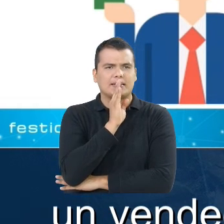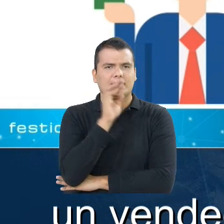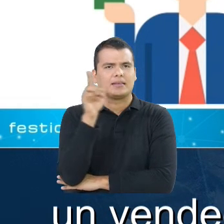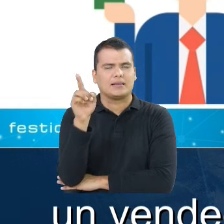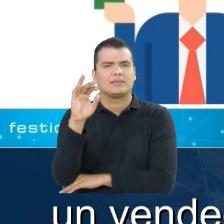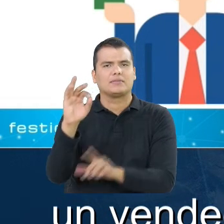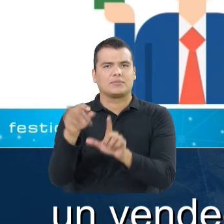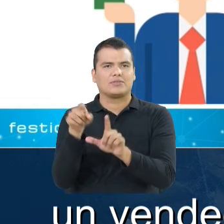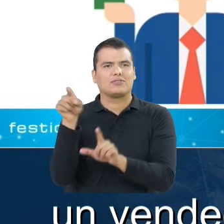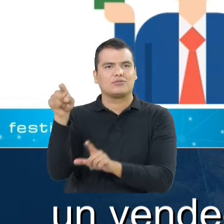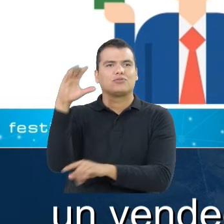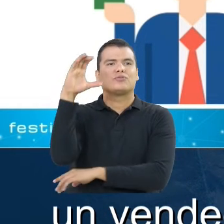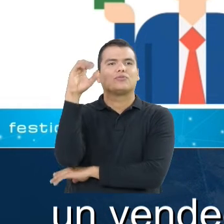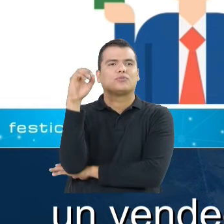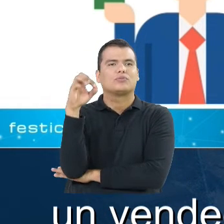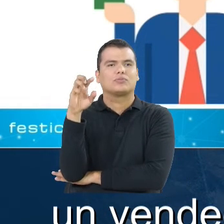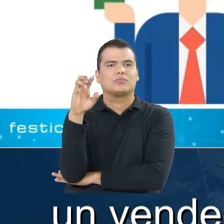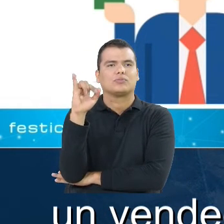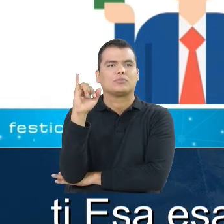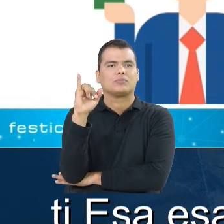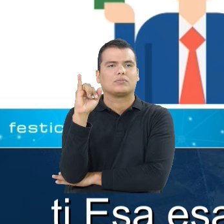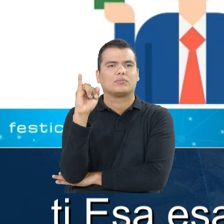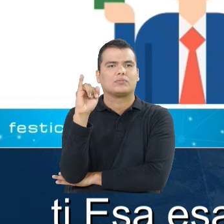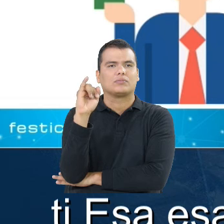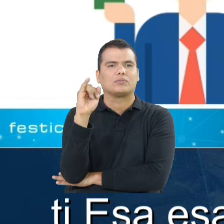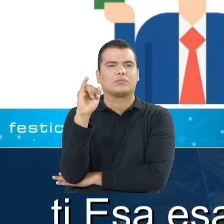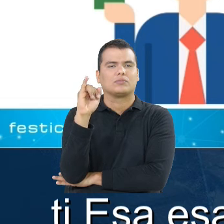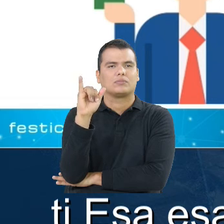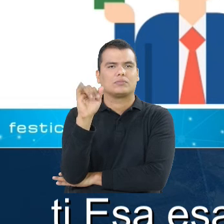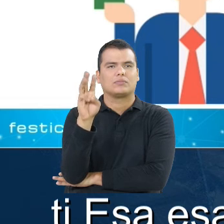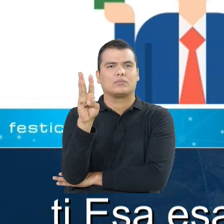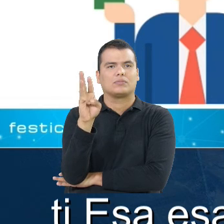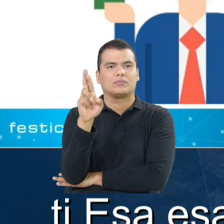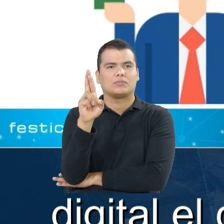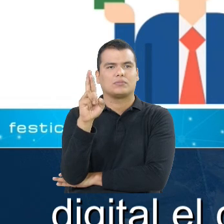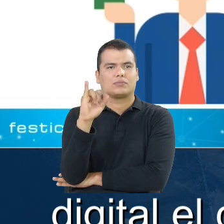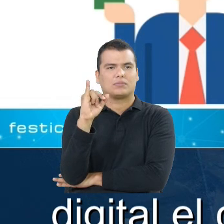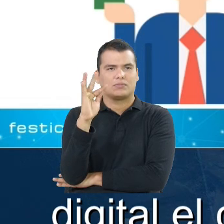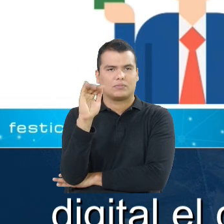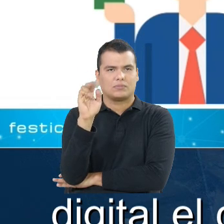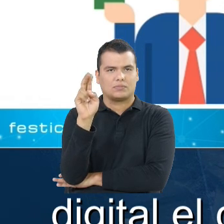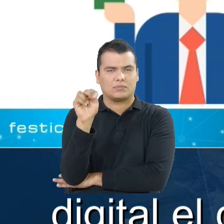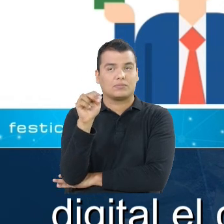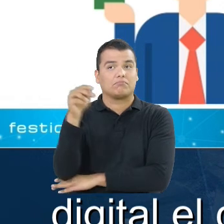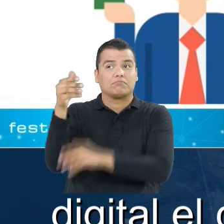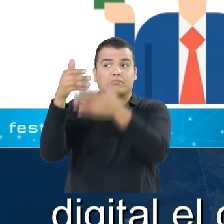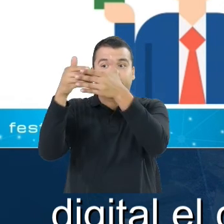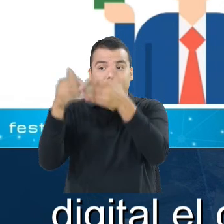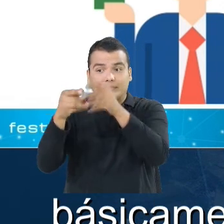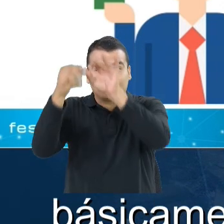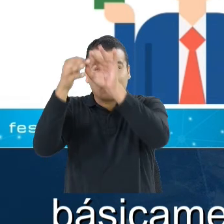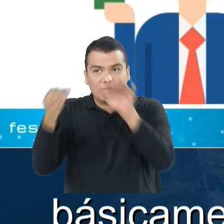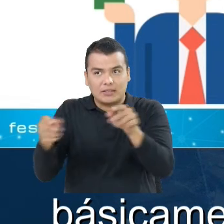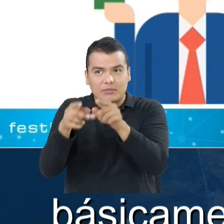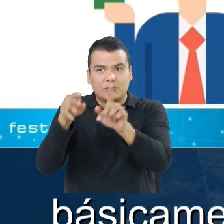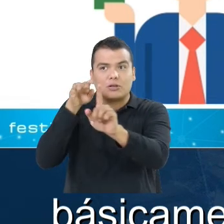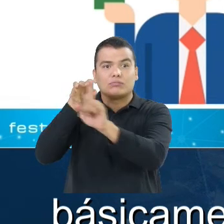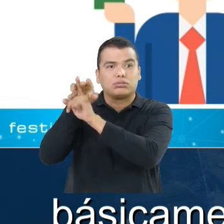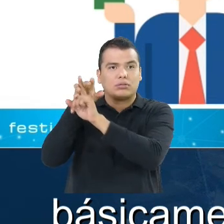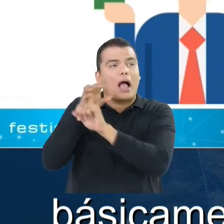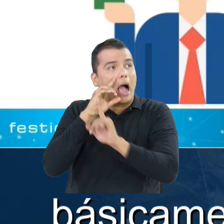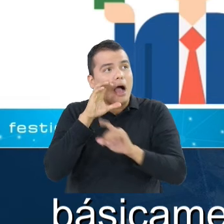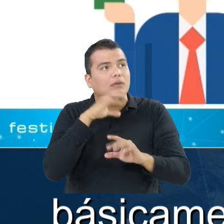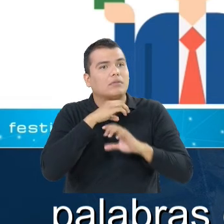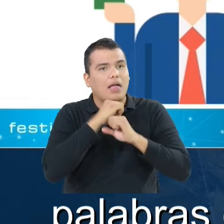digital? El copywriting. El copywriting, básicamente, la descripción son aquellas palabras que venden, las palabras que te convencen y hacen que compren